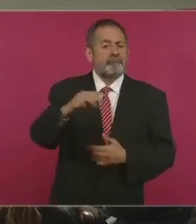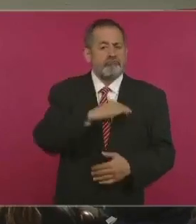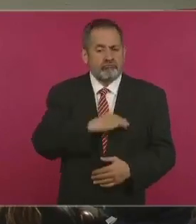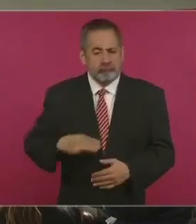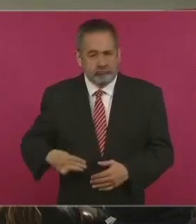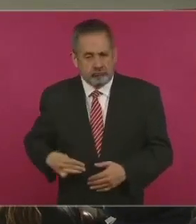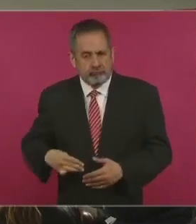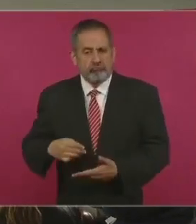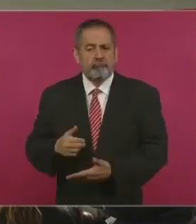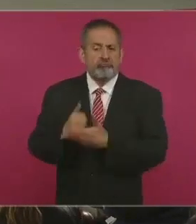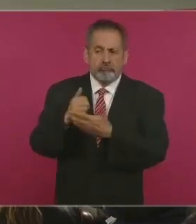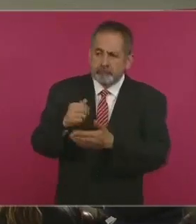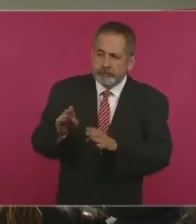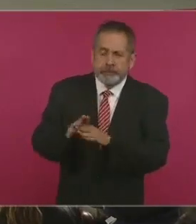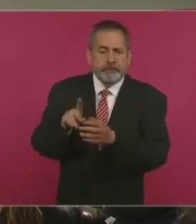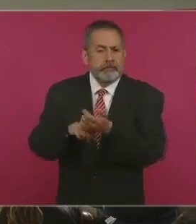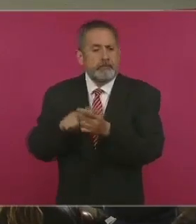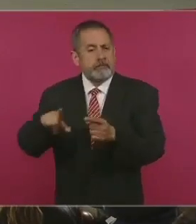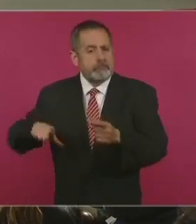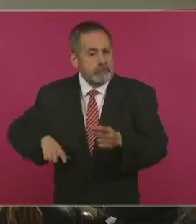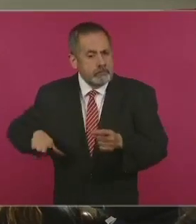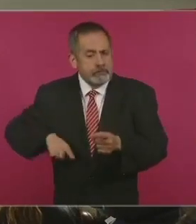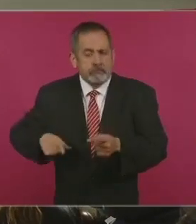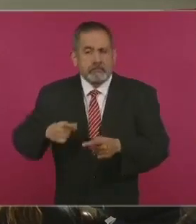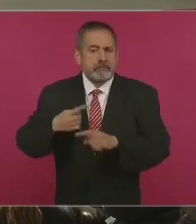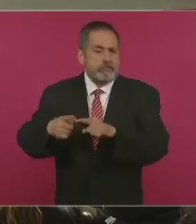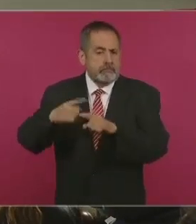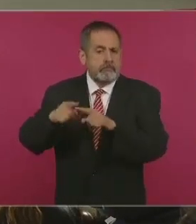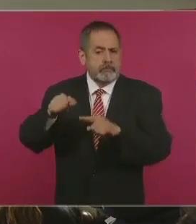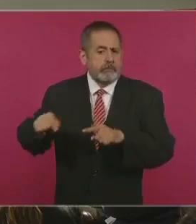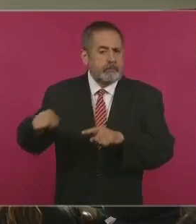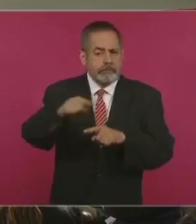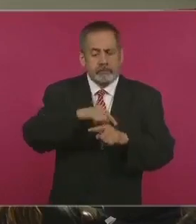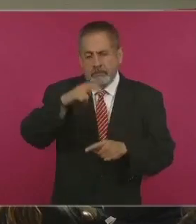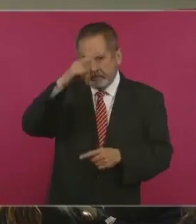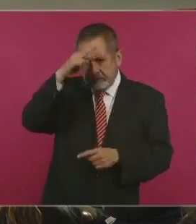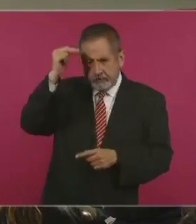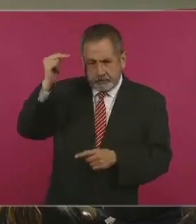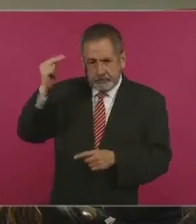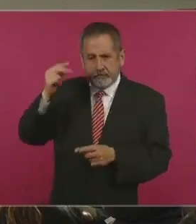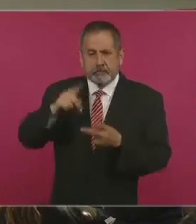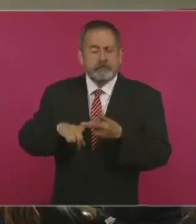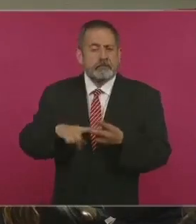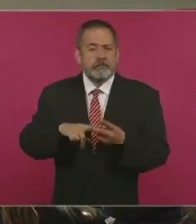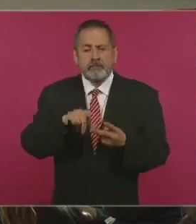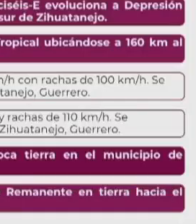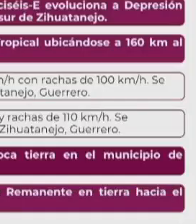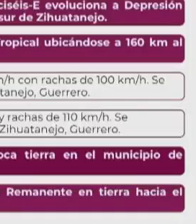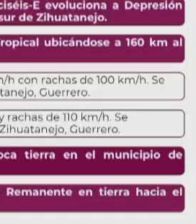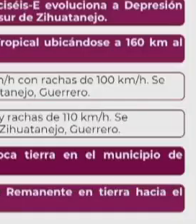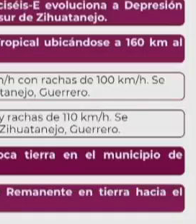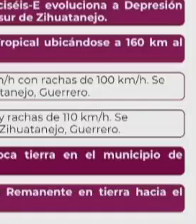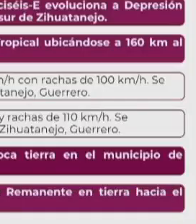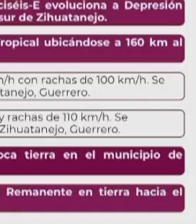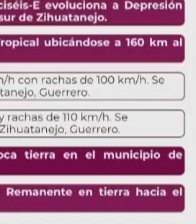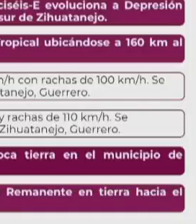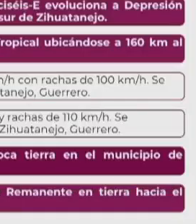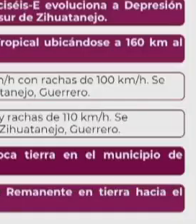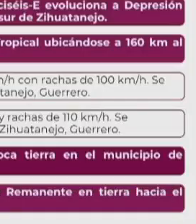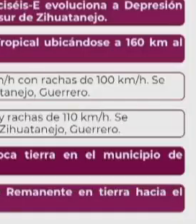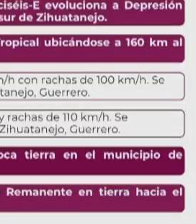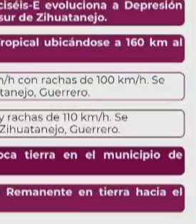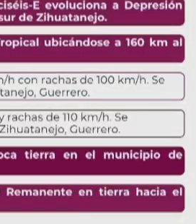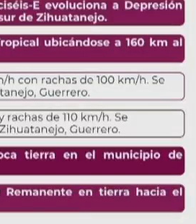El presidente de México, Andrés Manuel López Obrador, hizo un amplio reconocimiento al gobierno de Evelyn Salgado Pineda por su